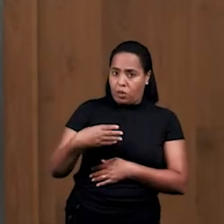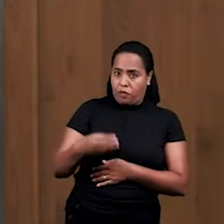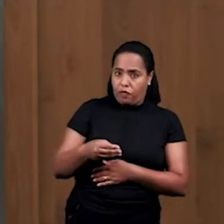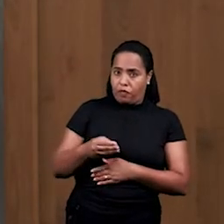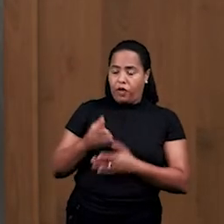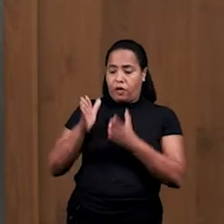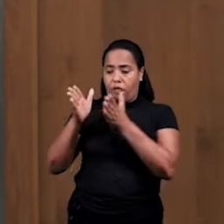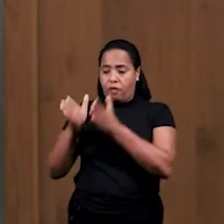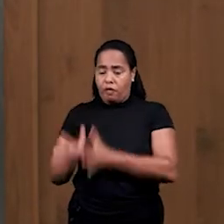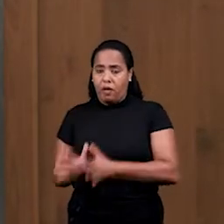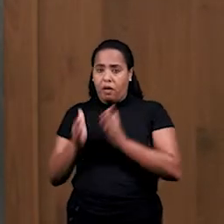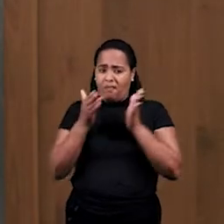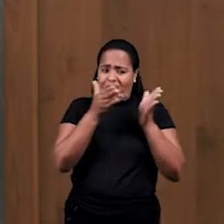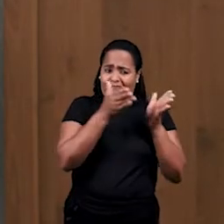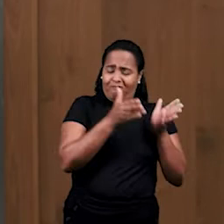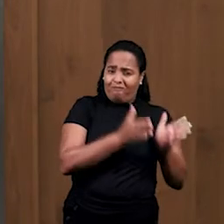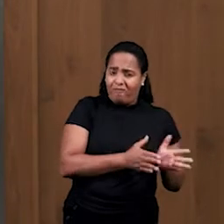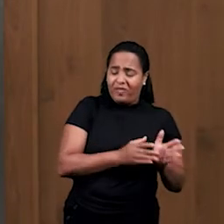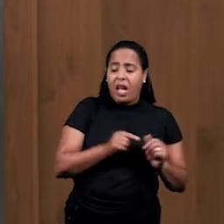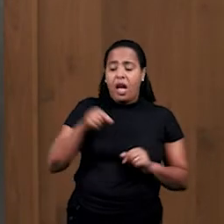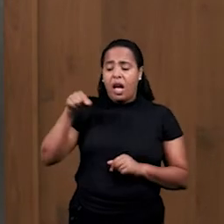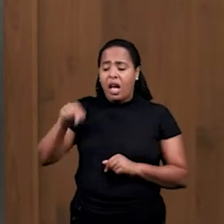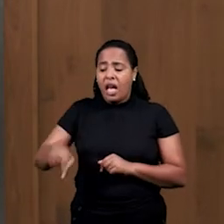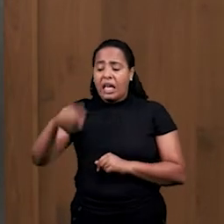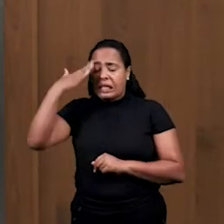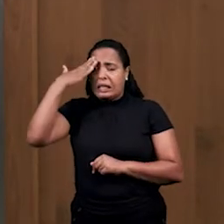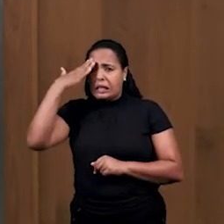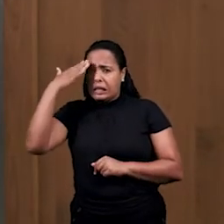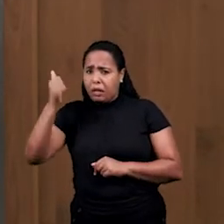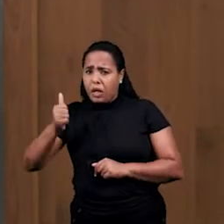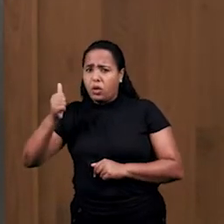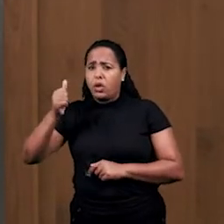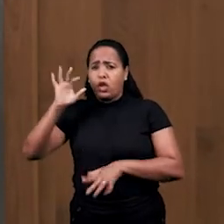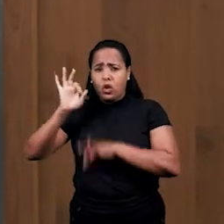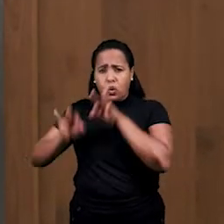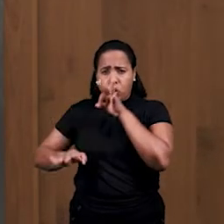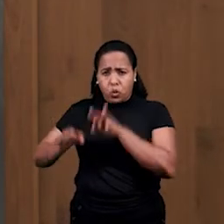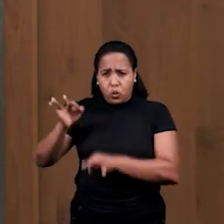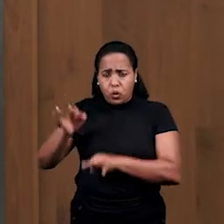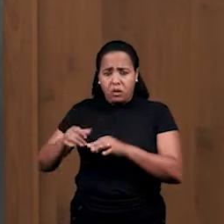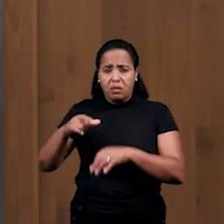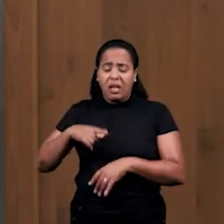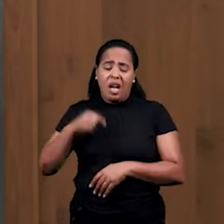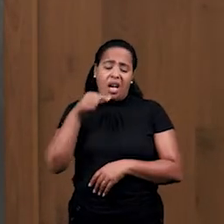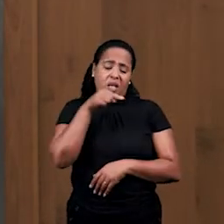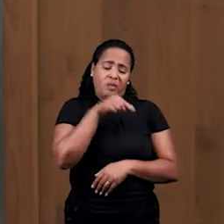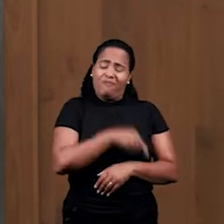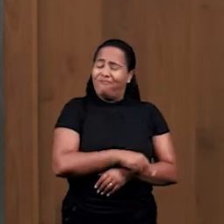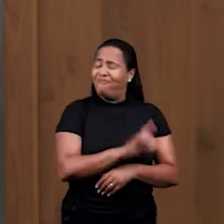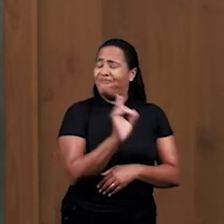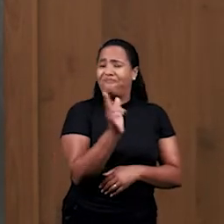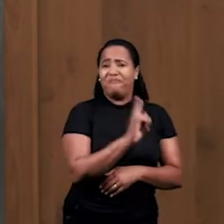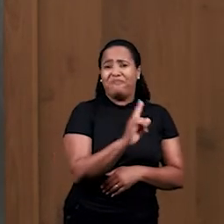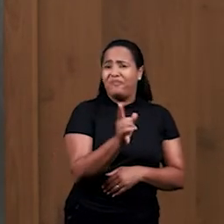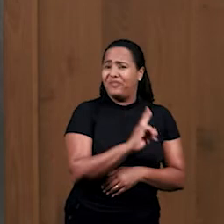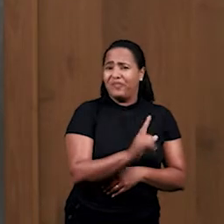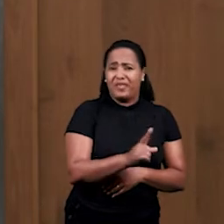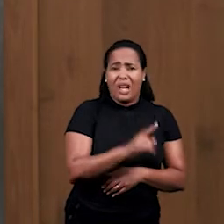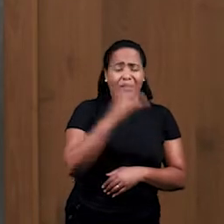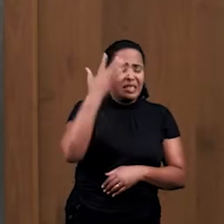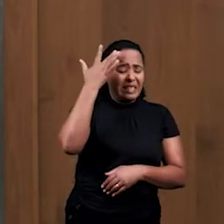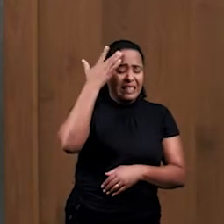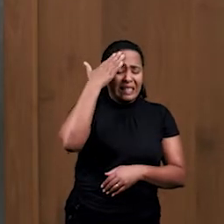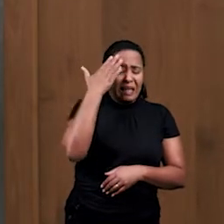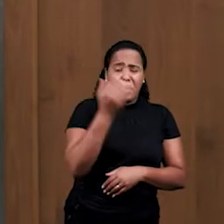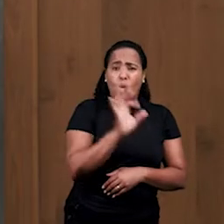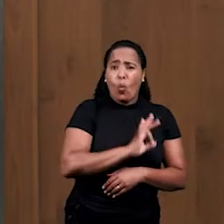necio. Aprendimos que el hijo sabio es aquel que tiene sabiduría y juicio, pero el hijo necio no. Él no